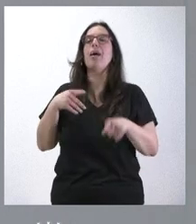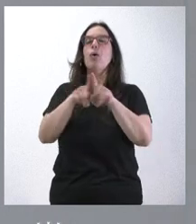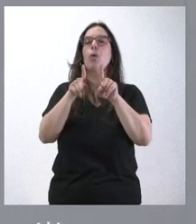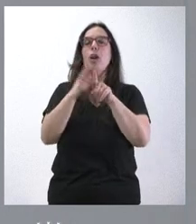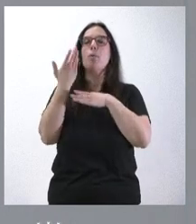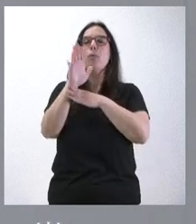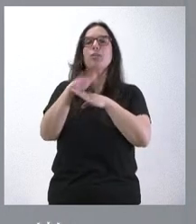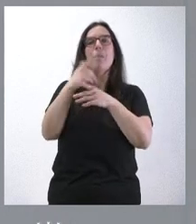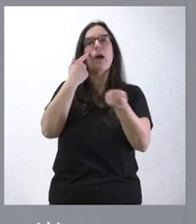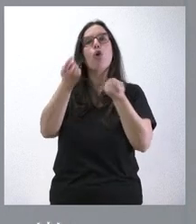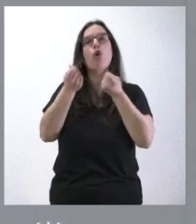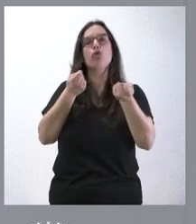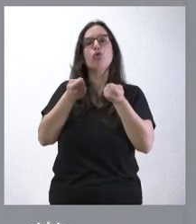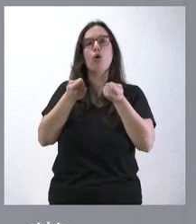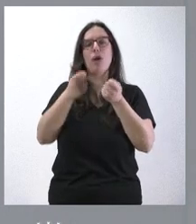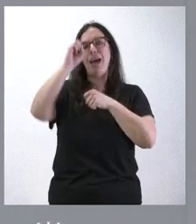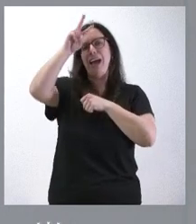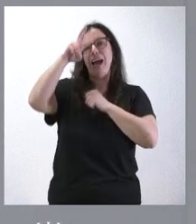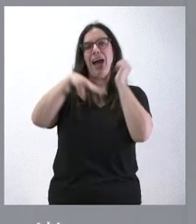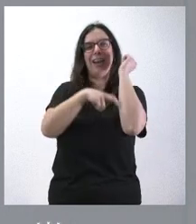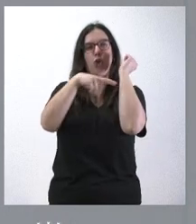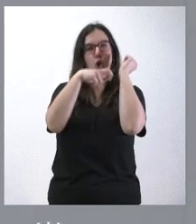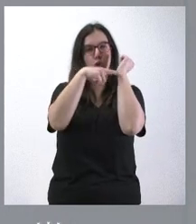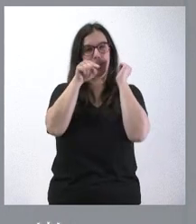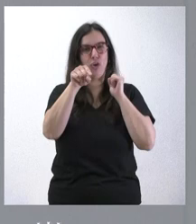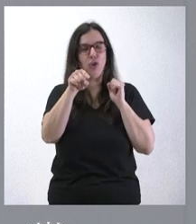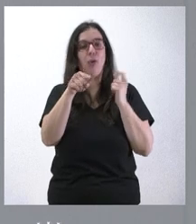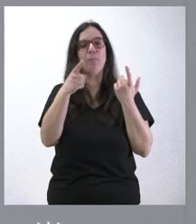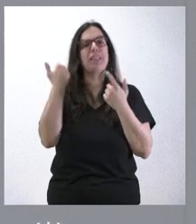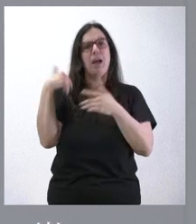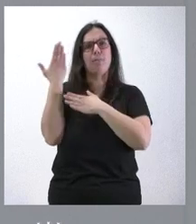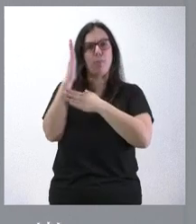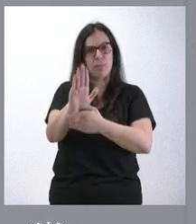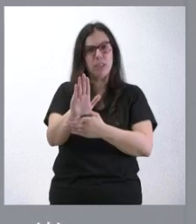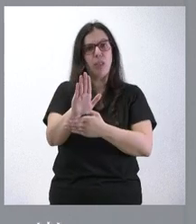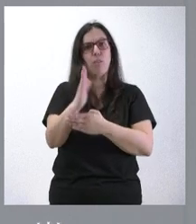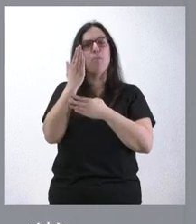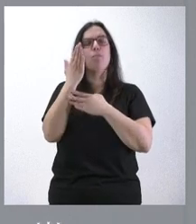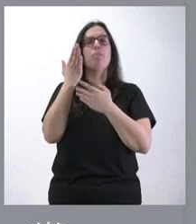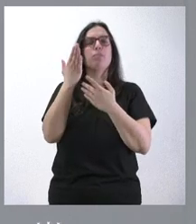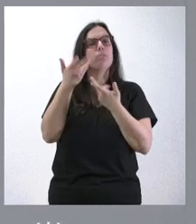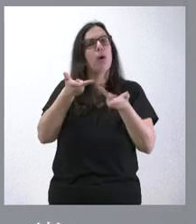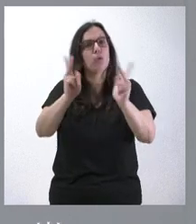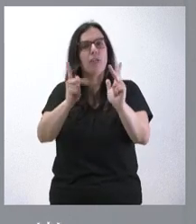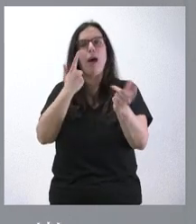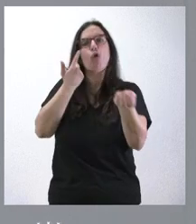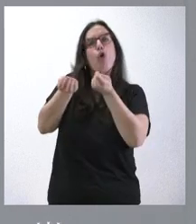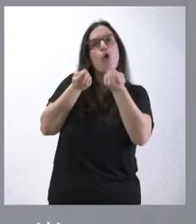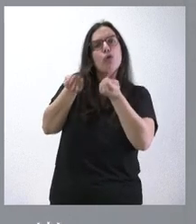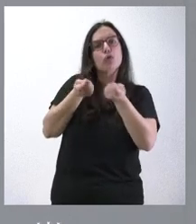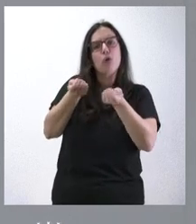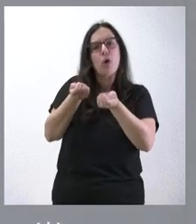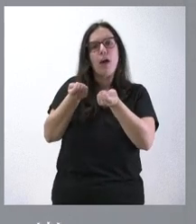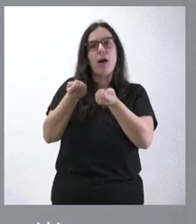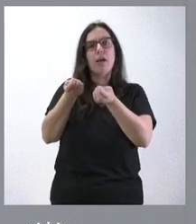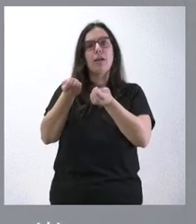arqueológico esta propuesta de control arqueológico se ha presentado y se ha autorizado ese control arqueológico en los trabajos